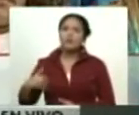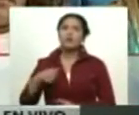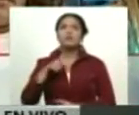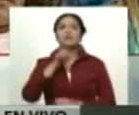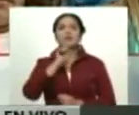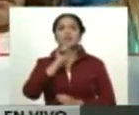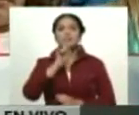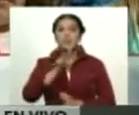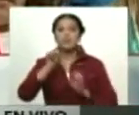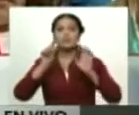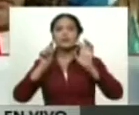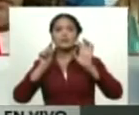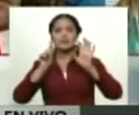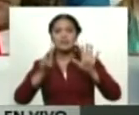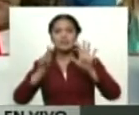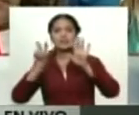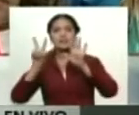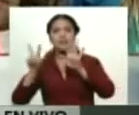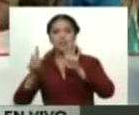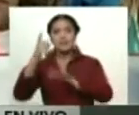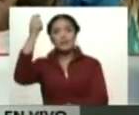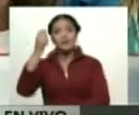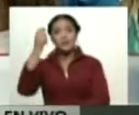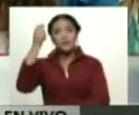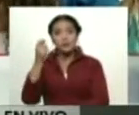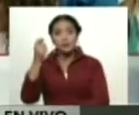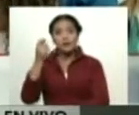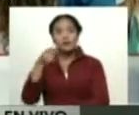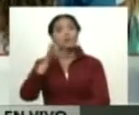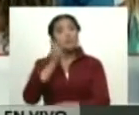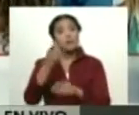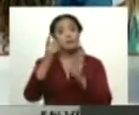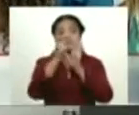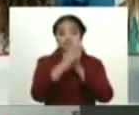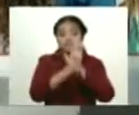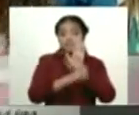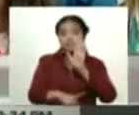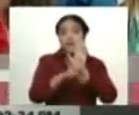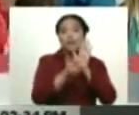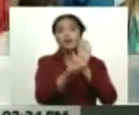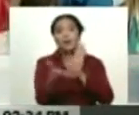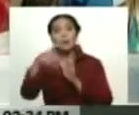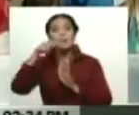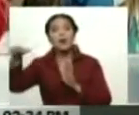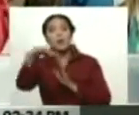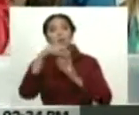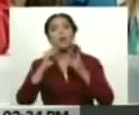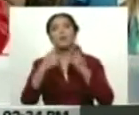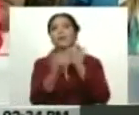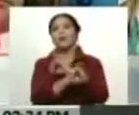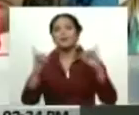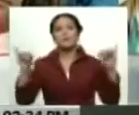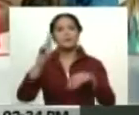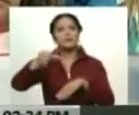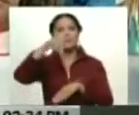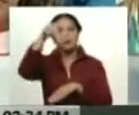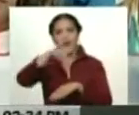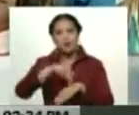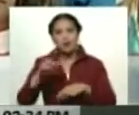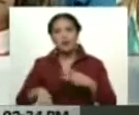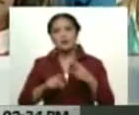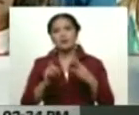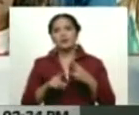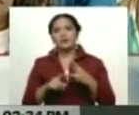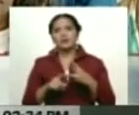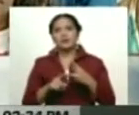167 diputados y diputadas que legislen para el pueblo, que legislen para la independencia nacional, que